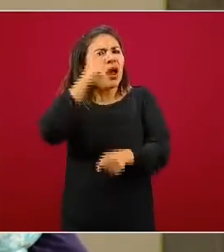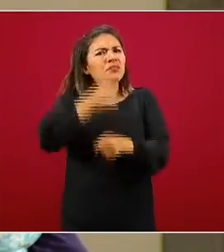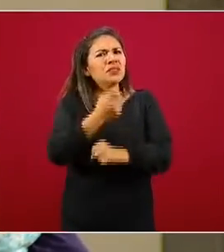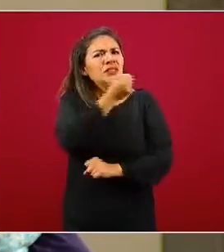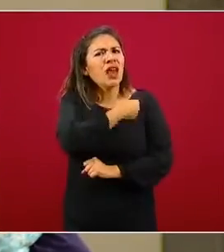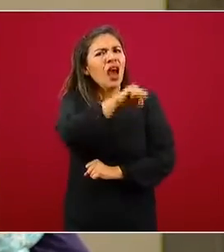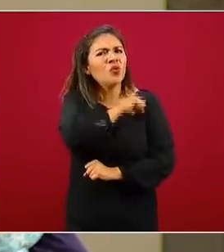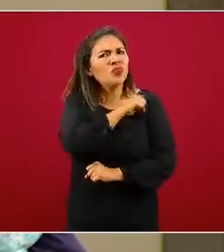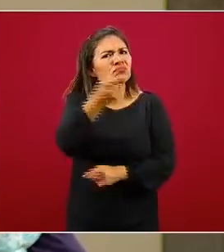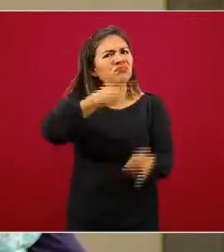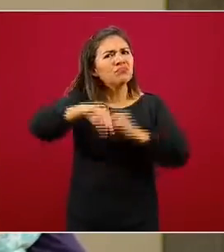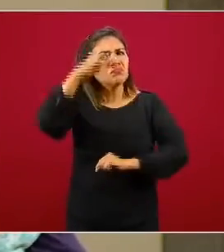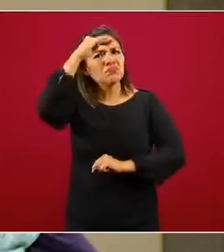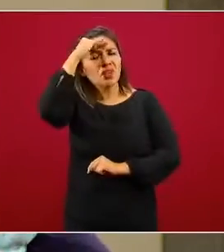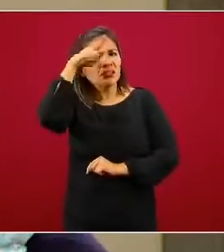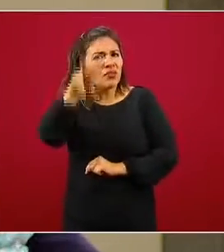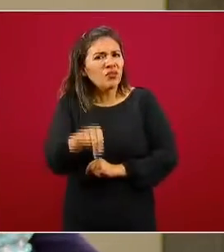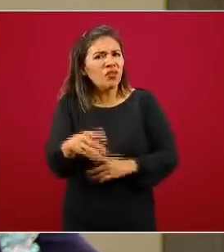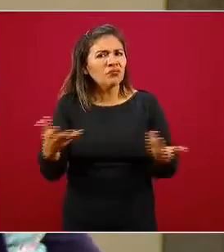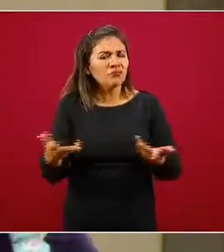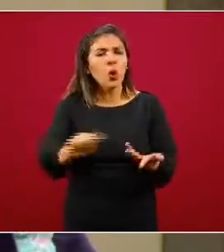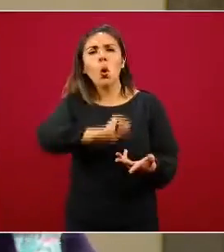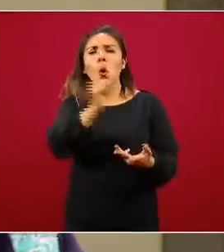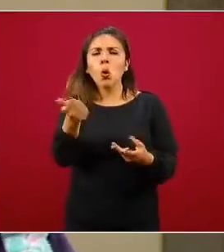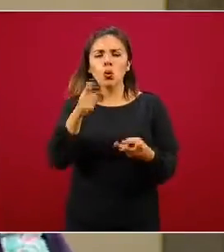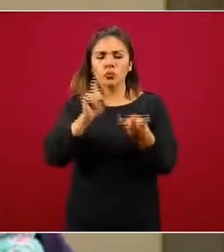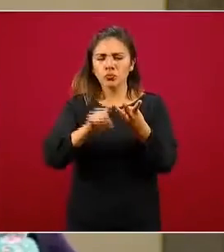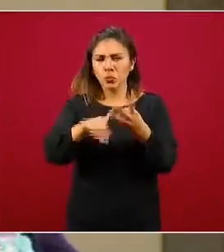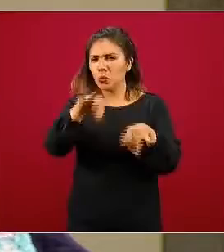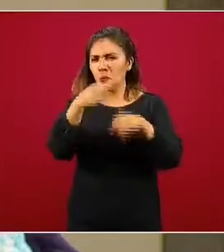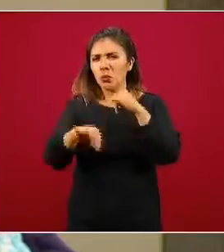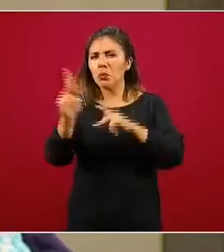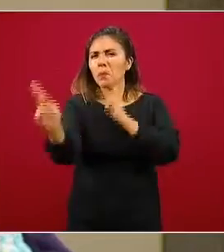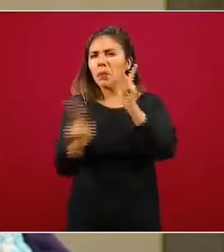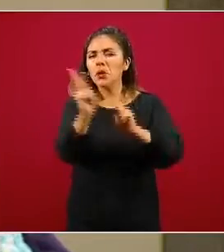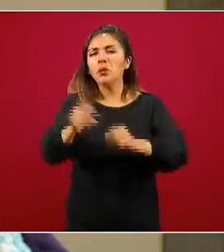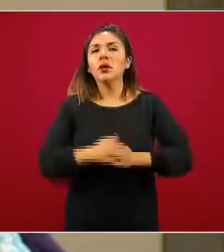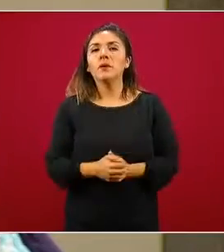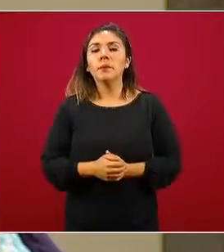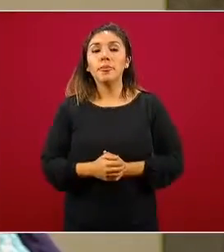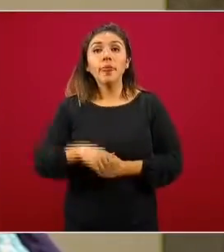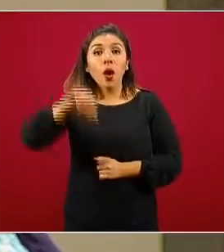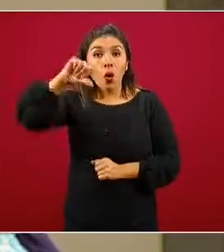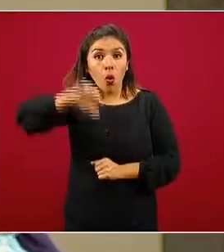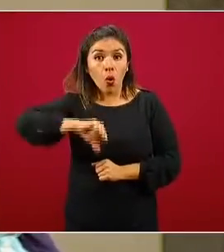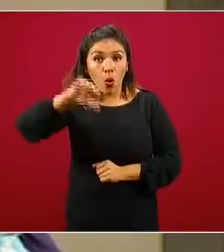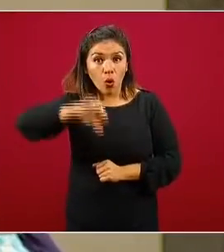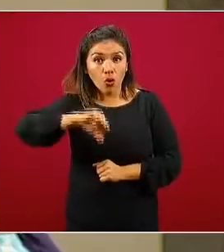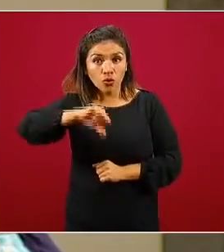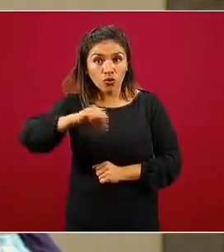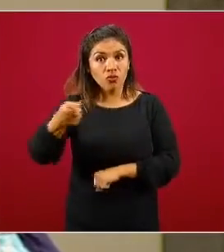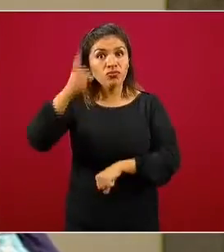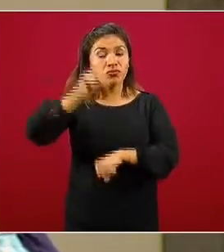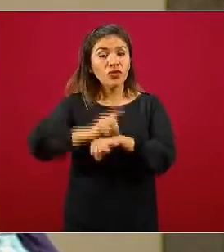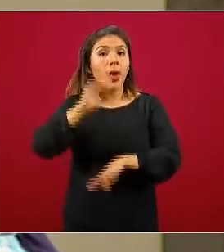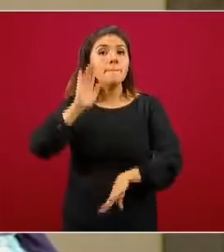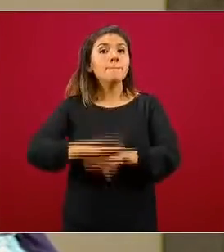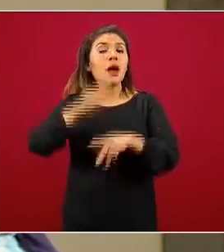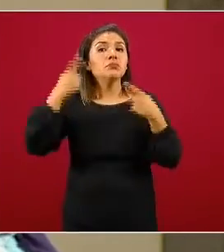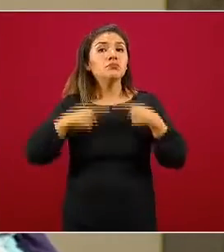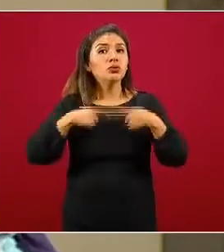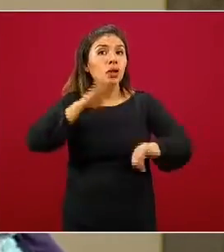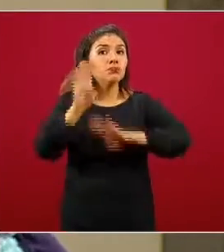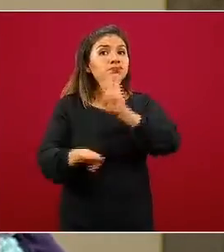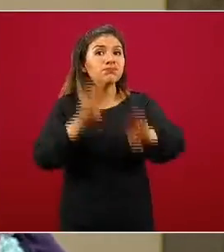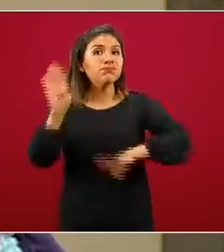salud? ¿Consideran que no? Y también, nada más por último, preguntarle, hoy parece que fue el día con mayor número de